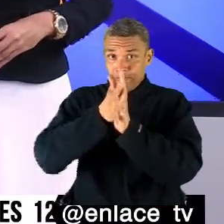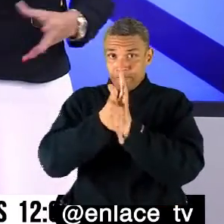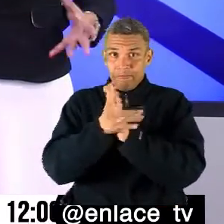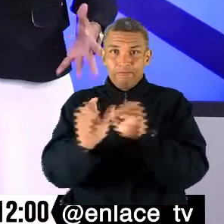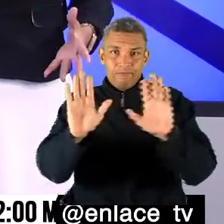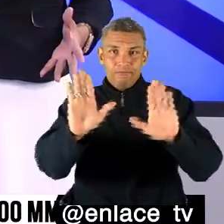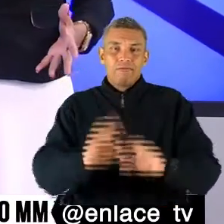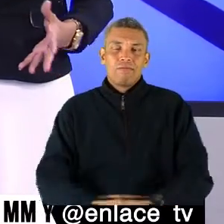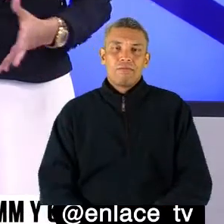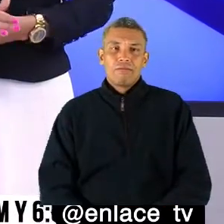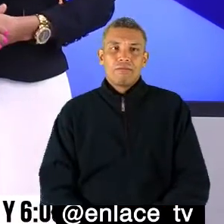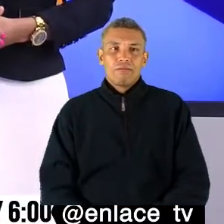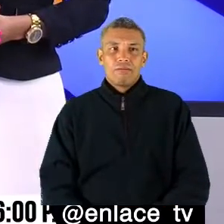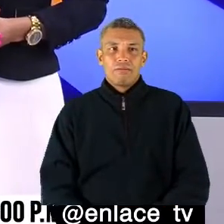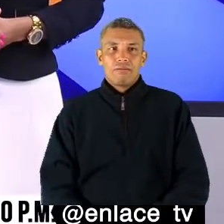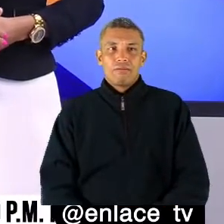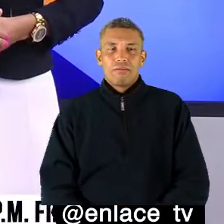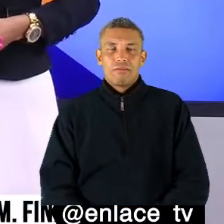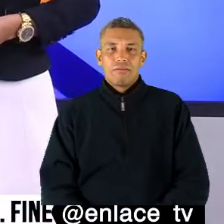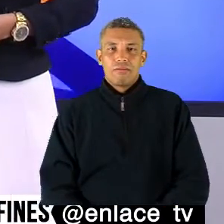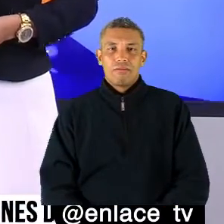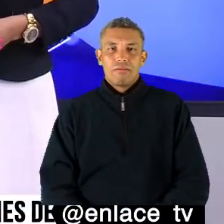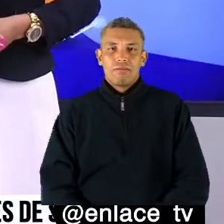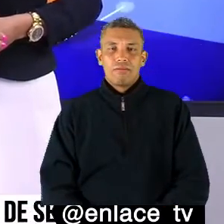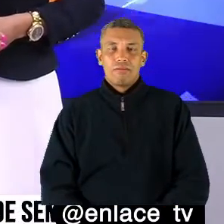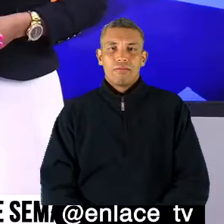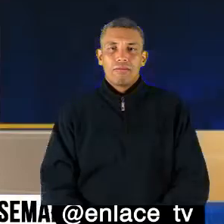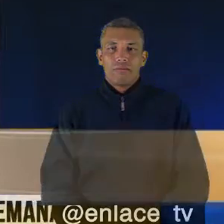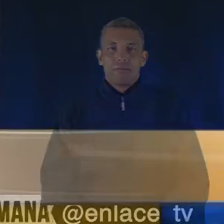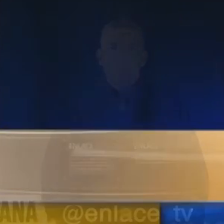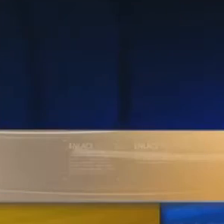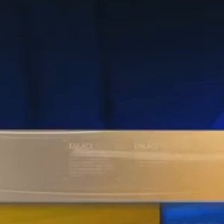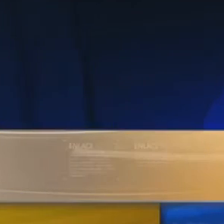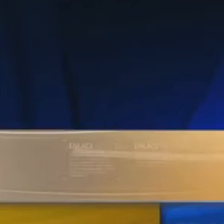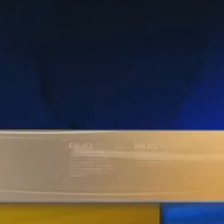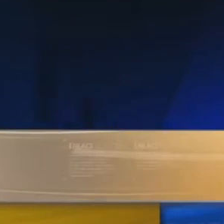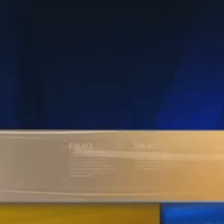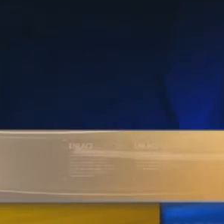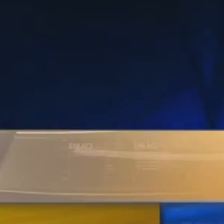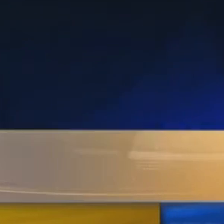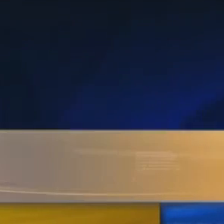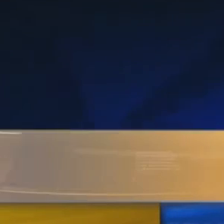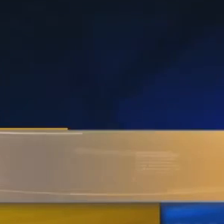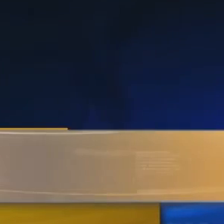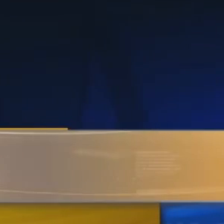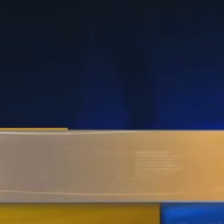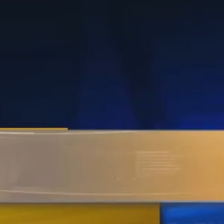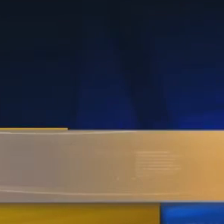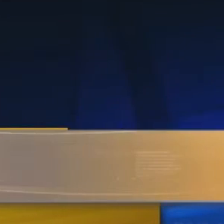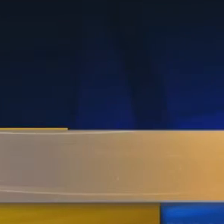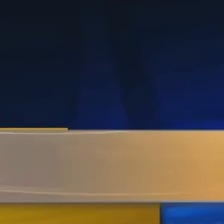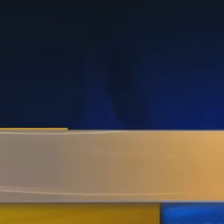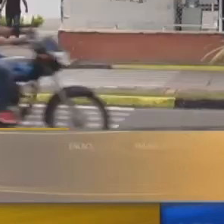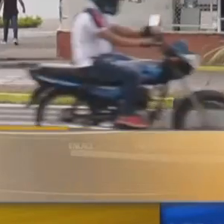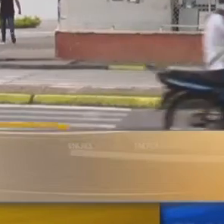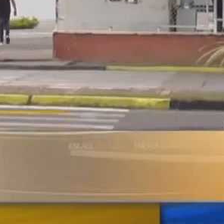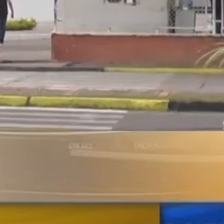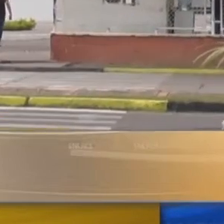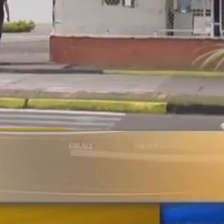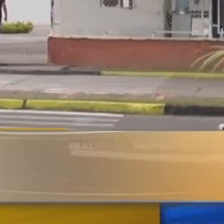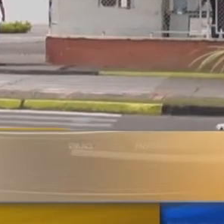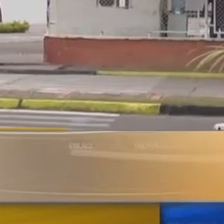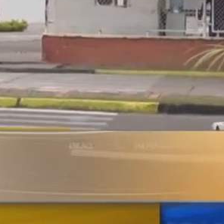las estaremos desarrollando durante la presente emisión. Un auxiliar de policía de 18 años de edad al parecer se quitó la vida cuando